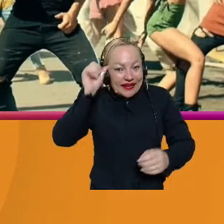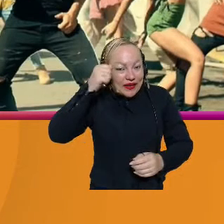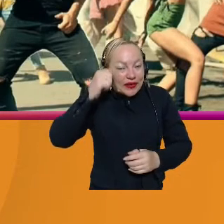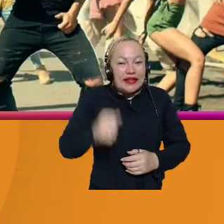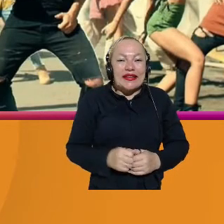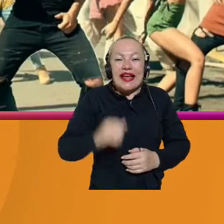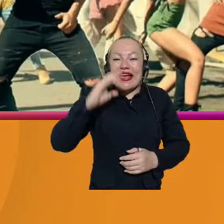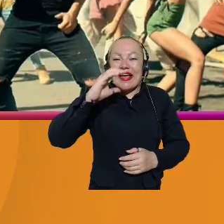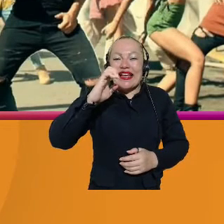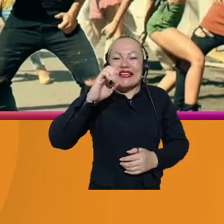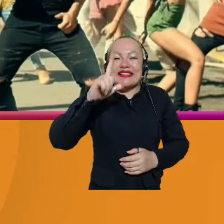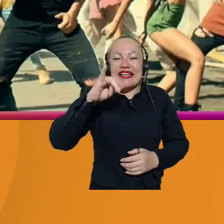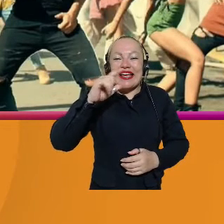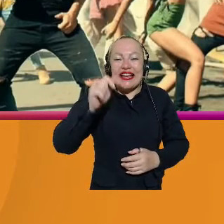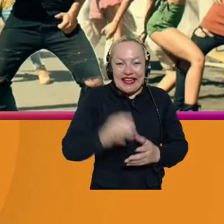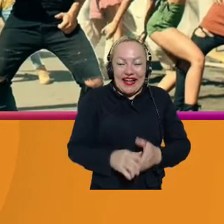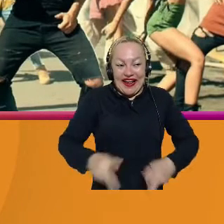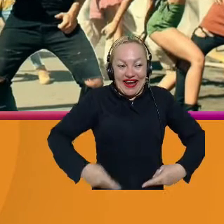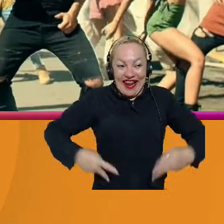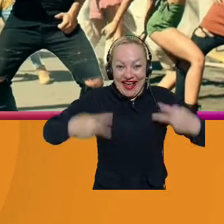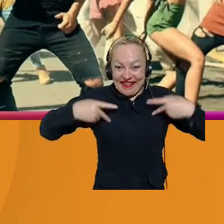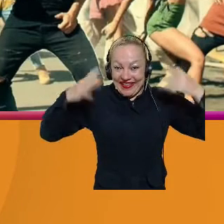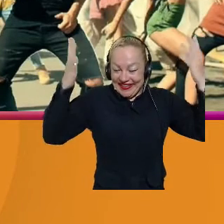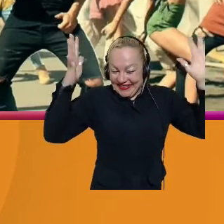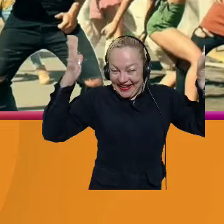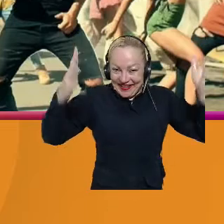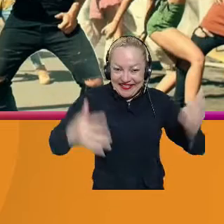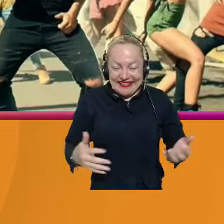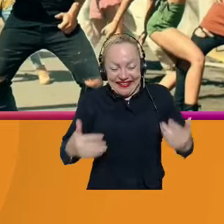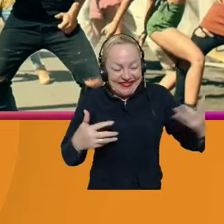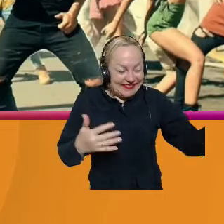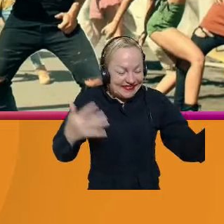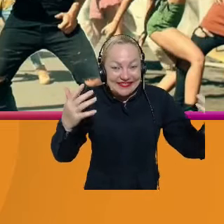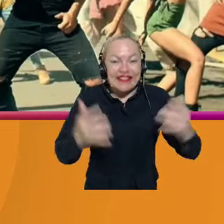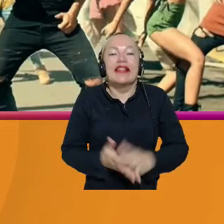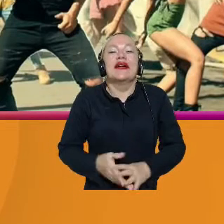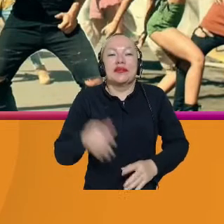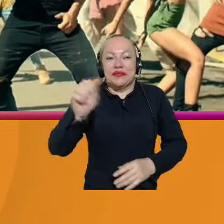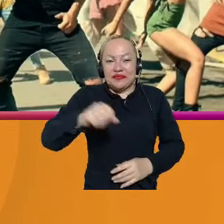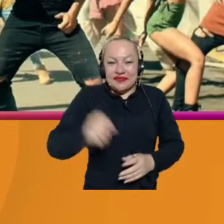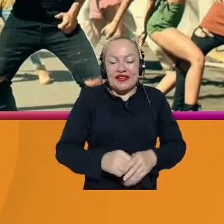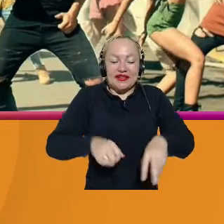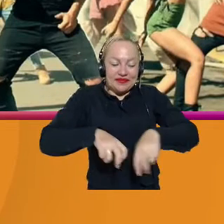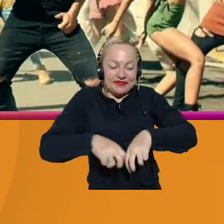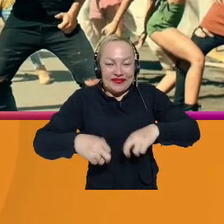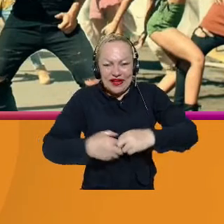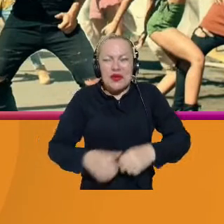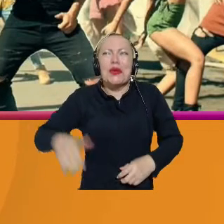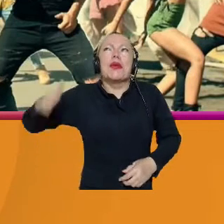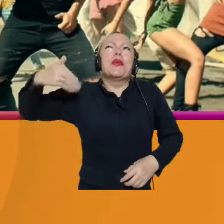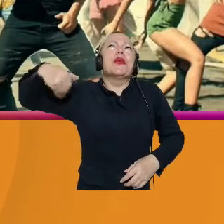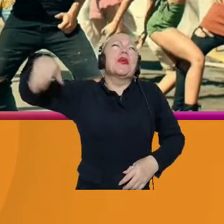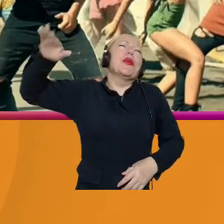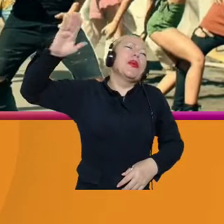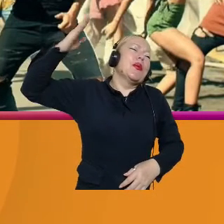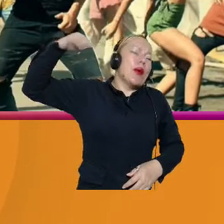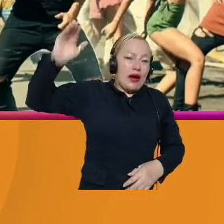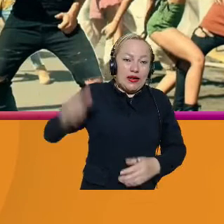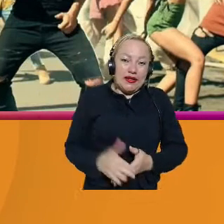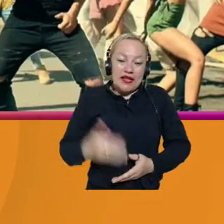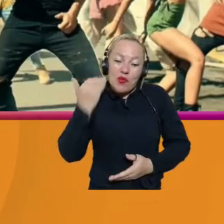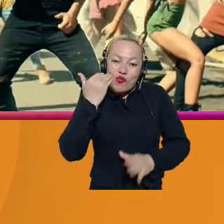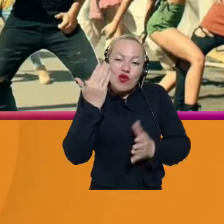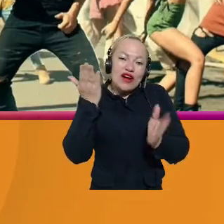¿Te acuerdas la vida es un carnaval? Sí. Esa canción tenía su aire de reggaetón de hace, ¿y hace cuánto que se murió Celia